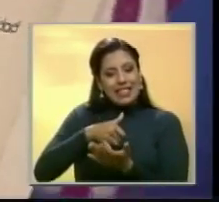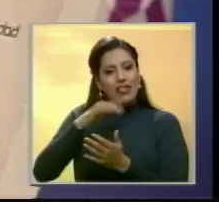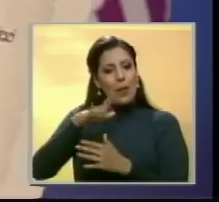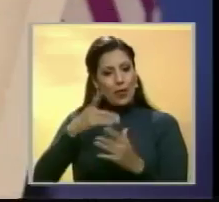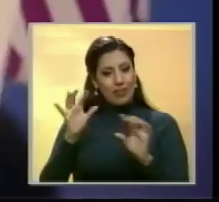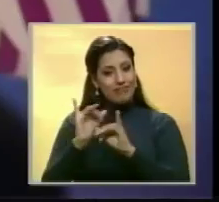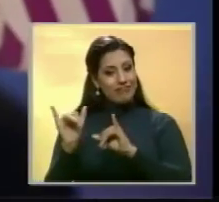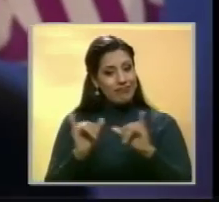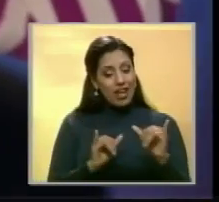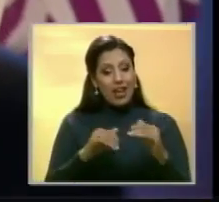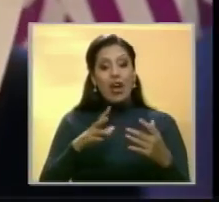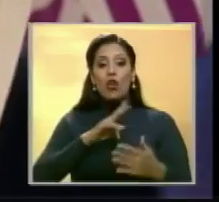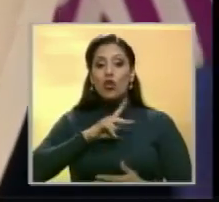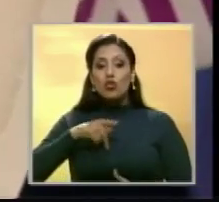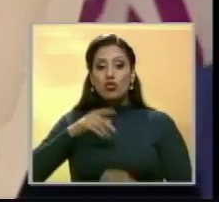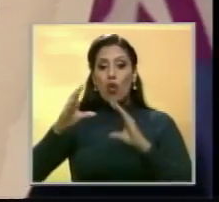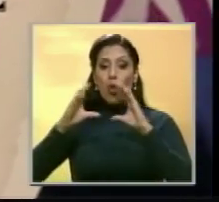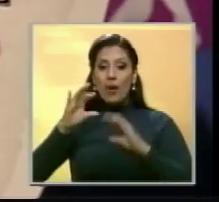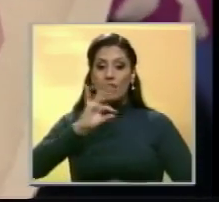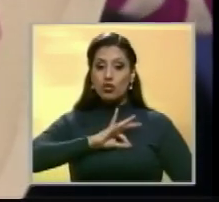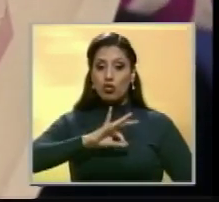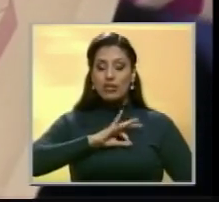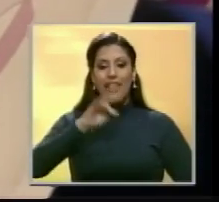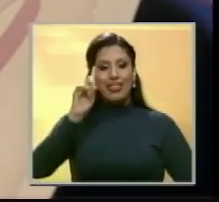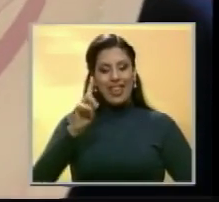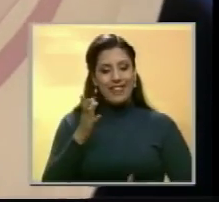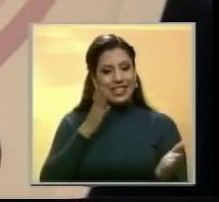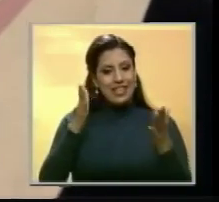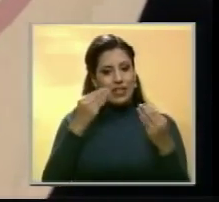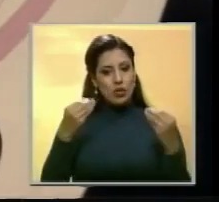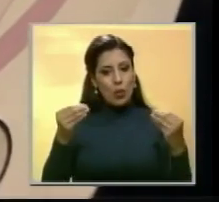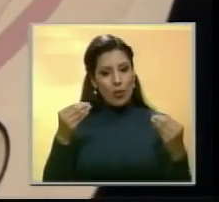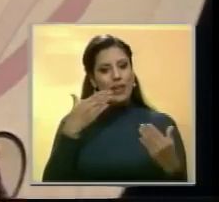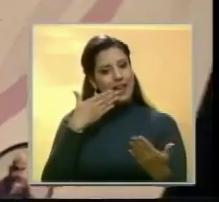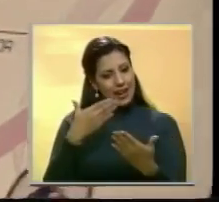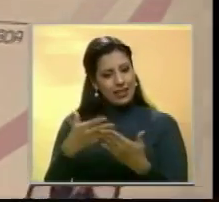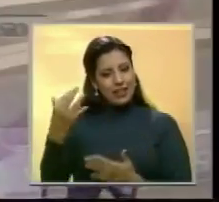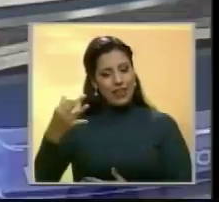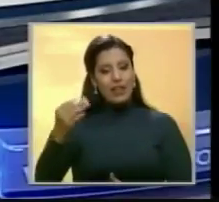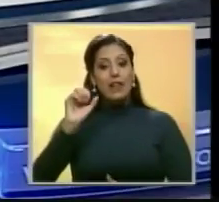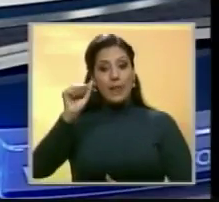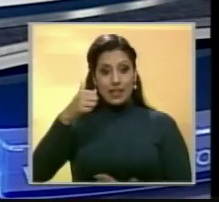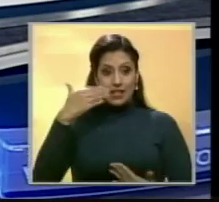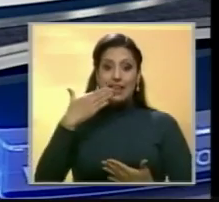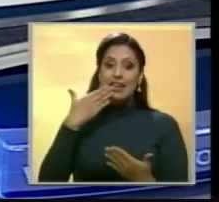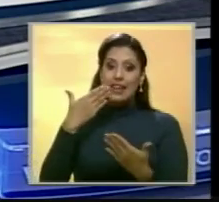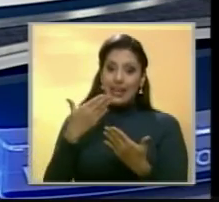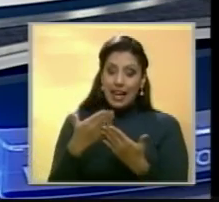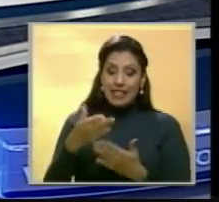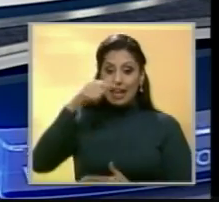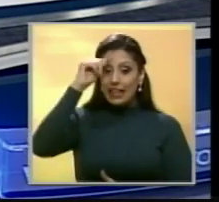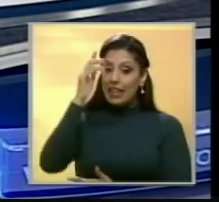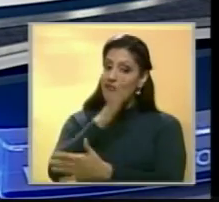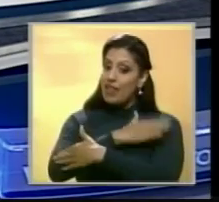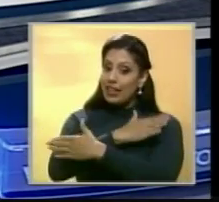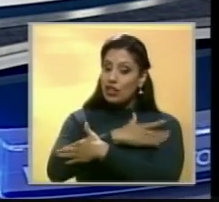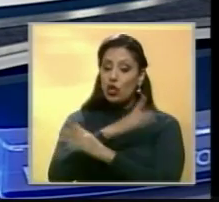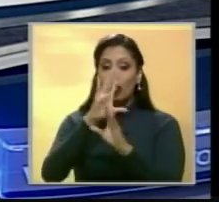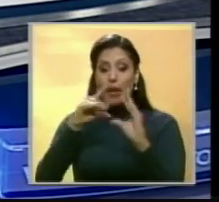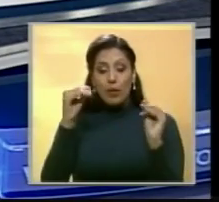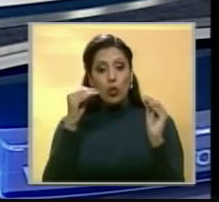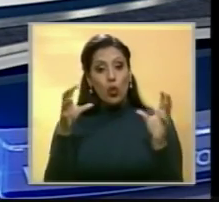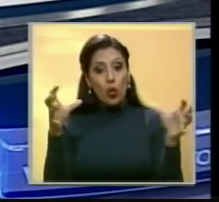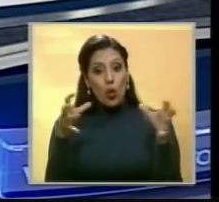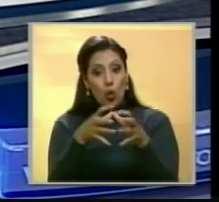que, en definitiva, un comunicador social es un servidor público. Gracias, de verdad. Así es, gracias, Rina, felicitaciones y también a